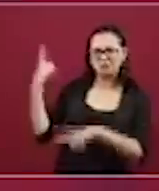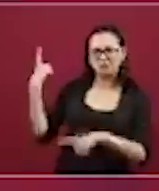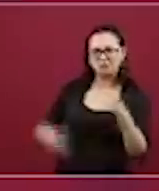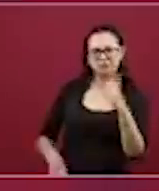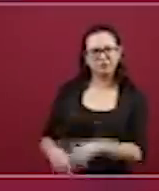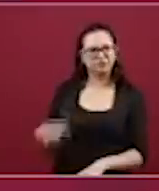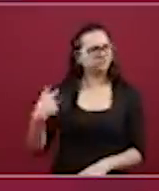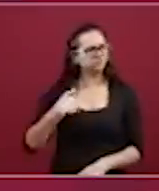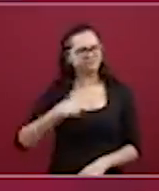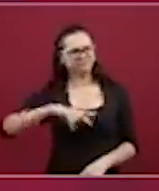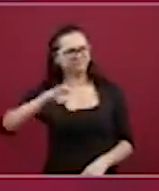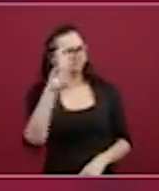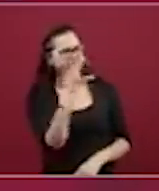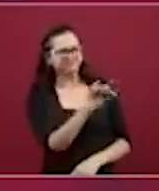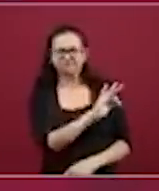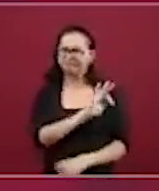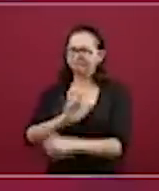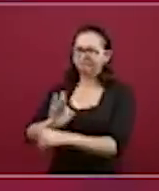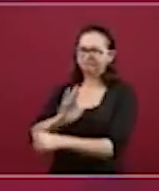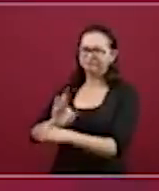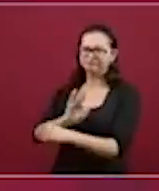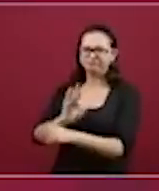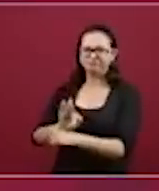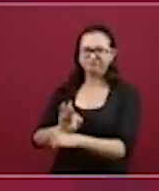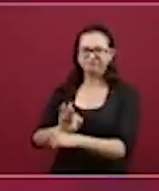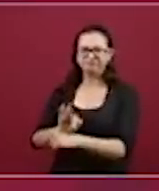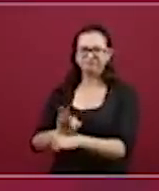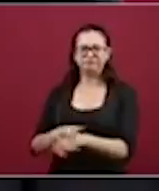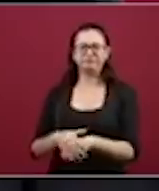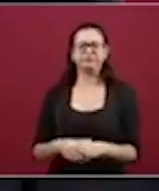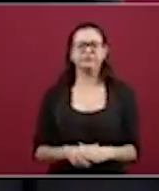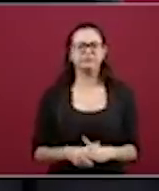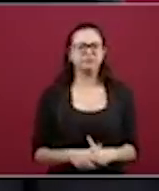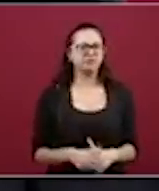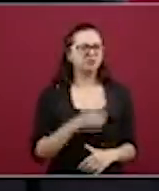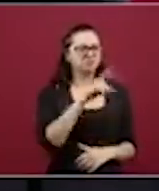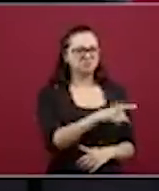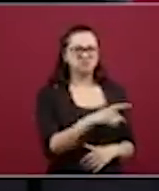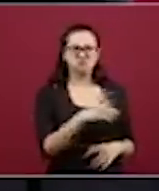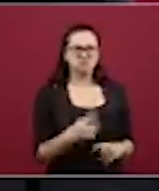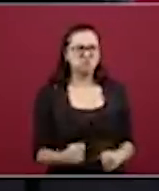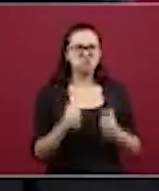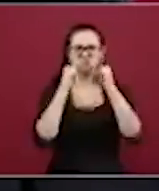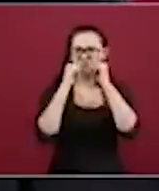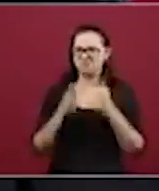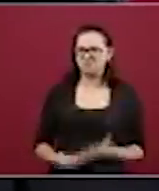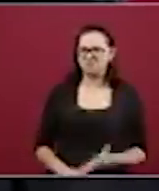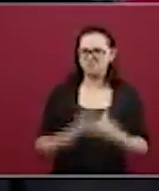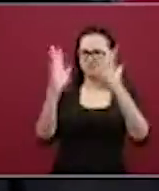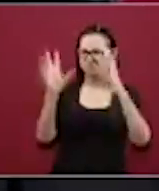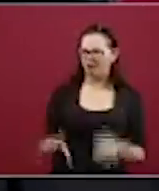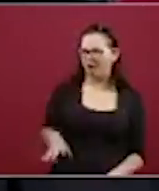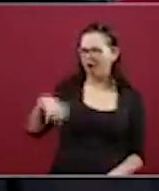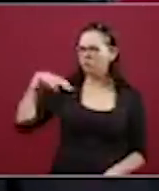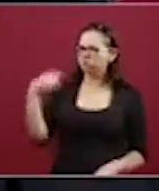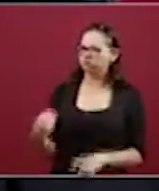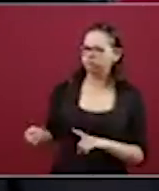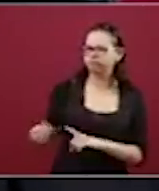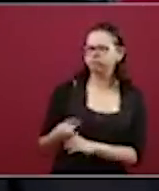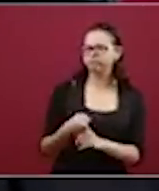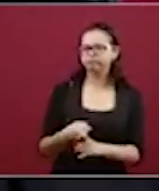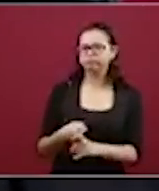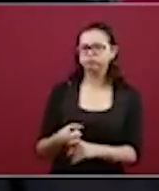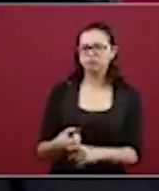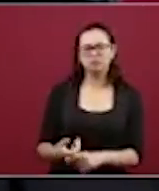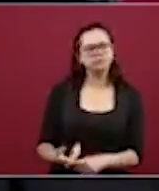inclusive querían imponerla con violencia, con el uso de la fuerza.